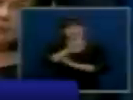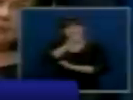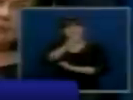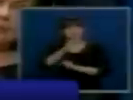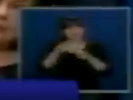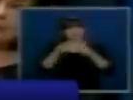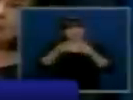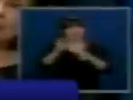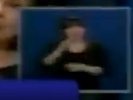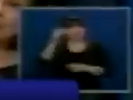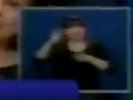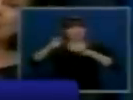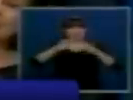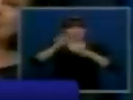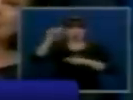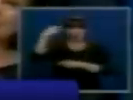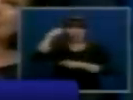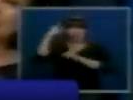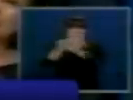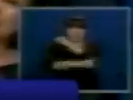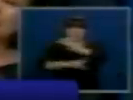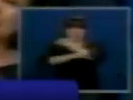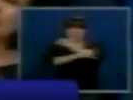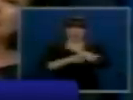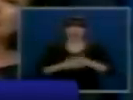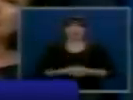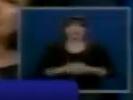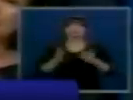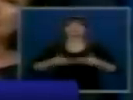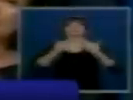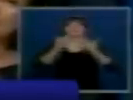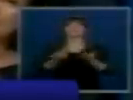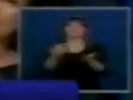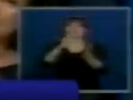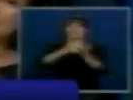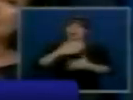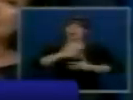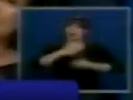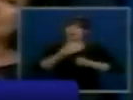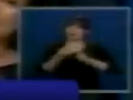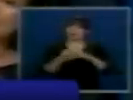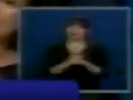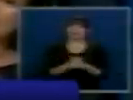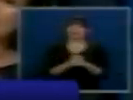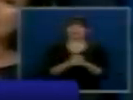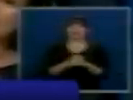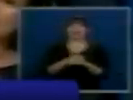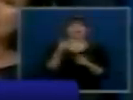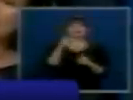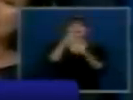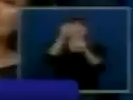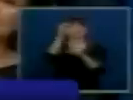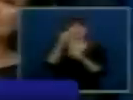de administrar el país que restituya la confianza de la ciudadanía en el destino nacional.